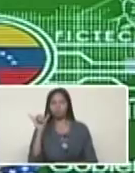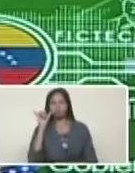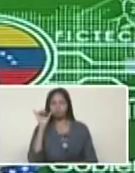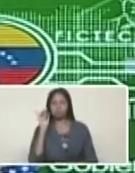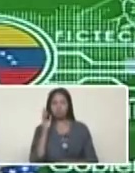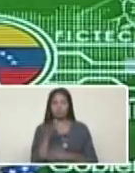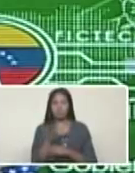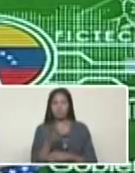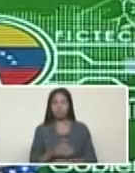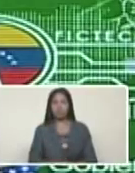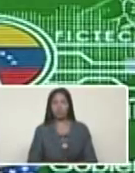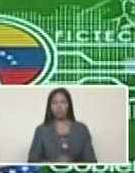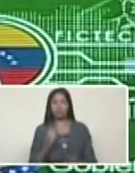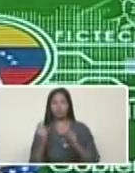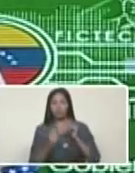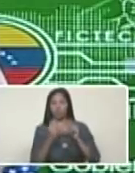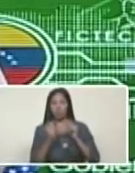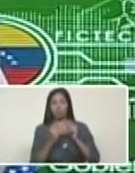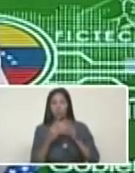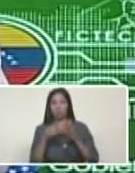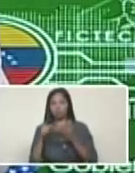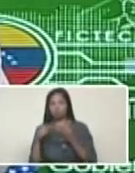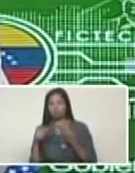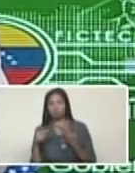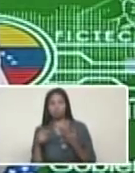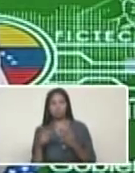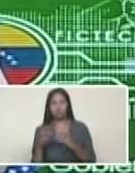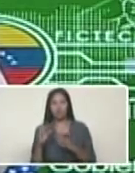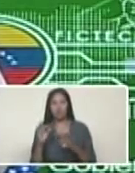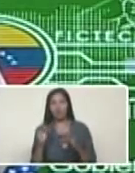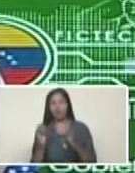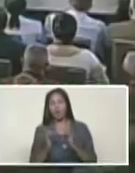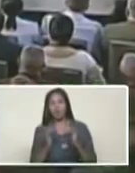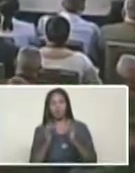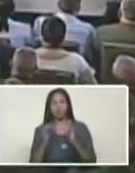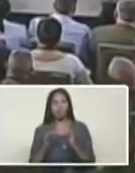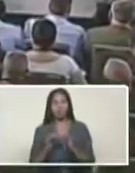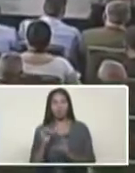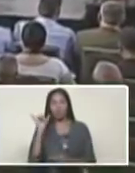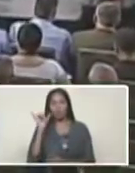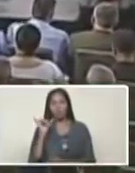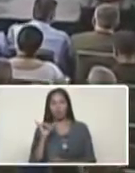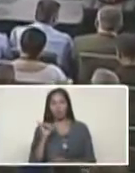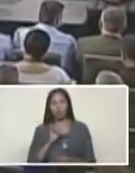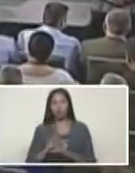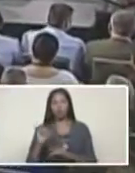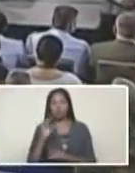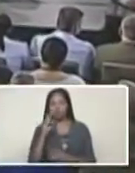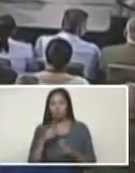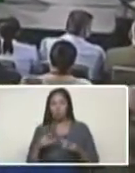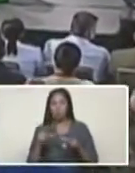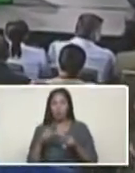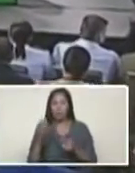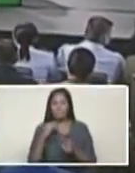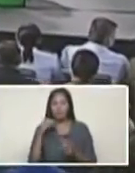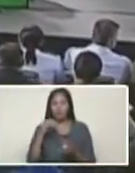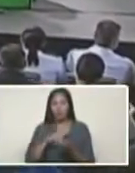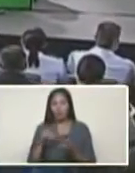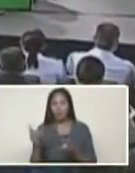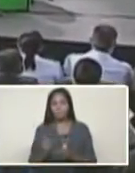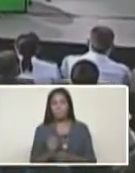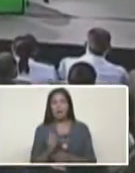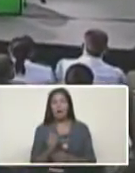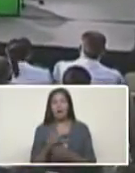a través de Twitter, a través de Periscope, YouTube, Instagram, utilizando todos los medios para llegar con la